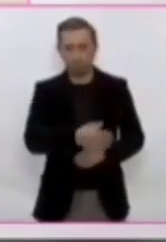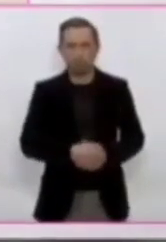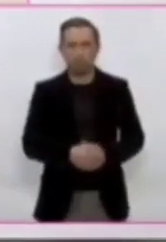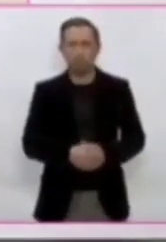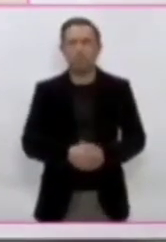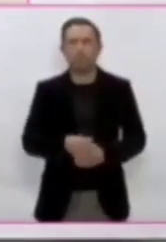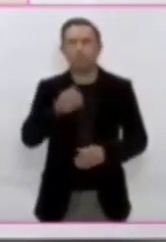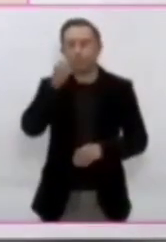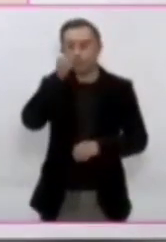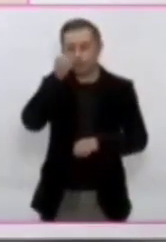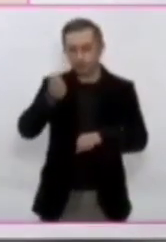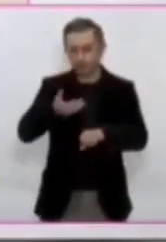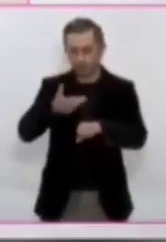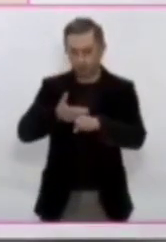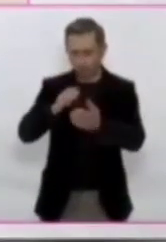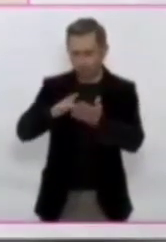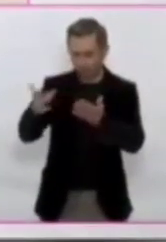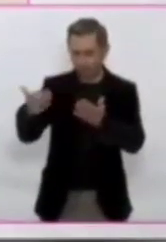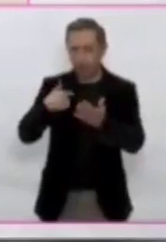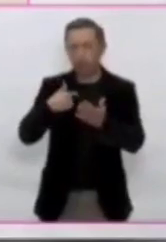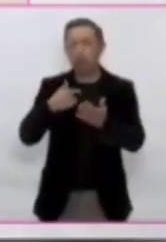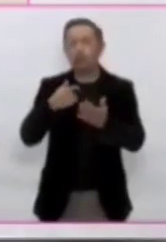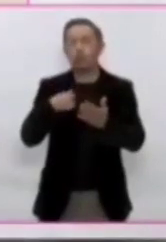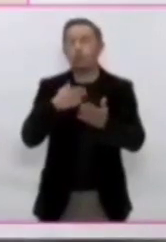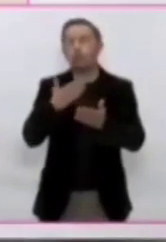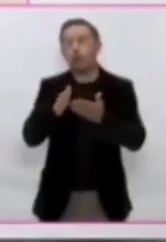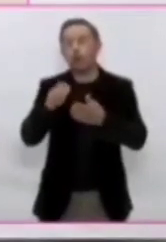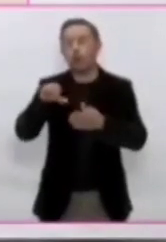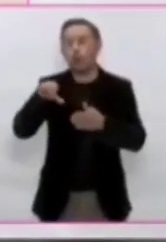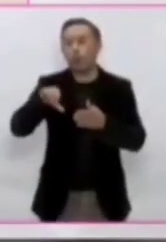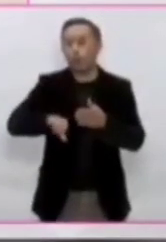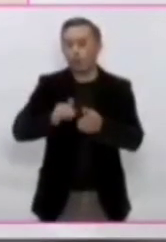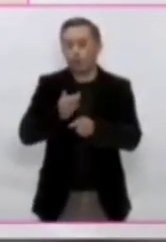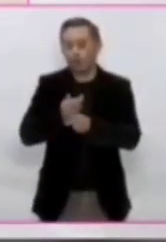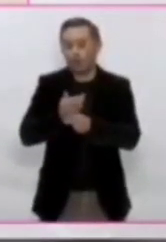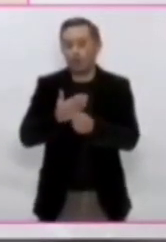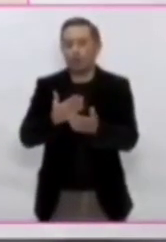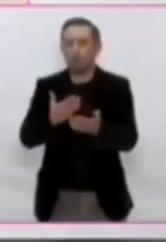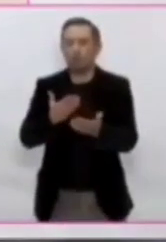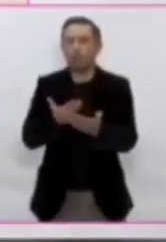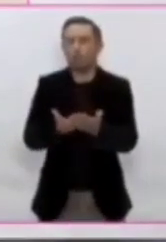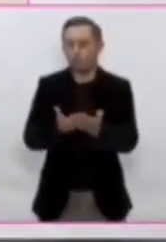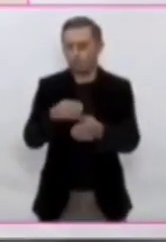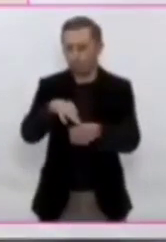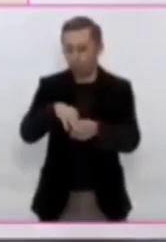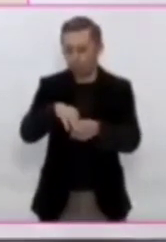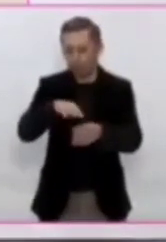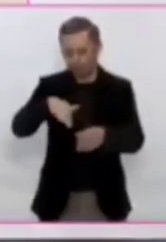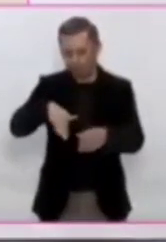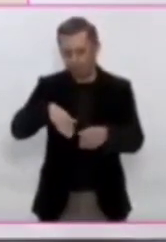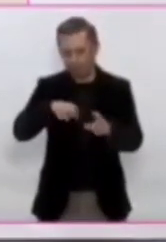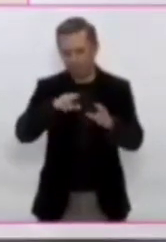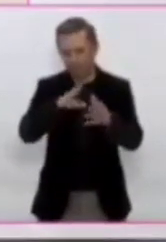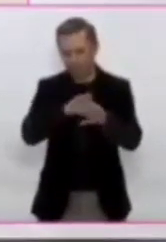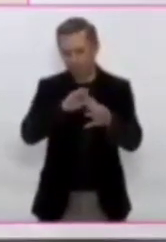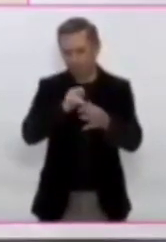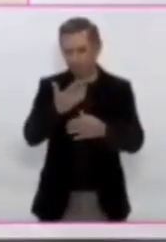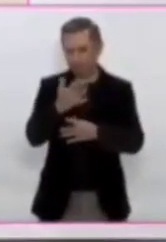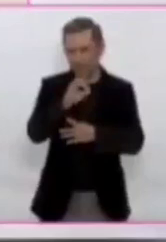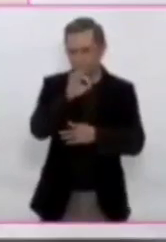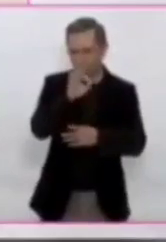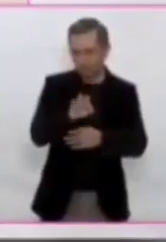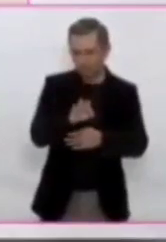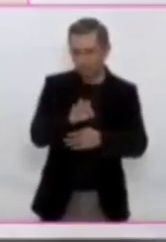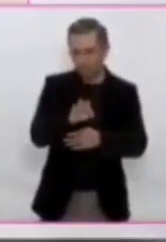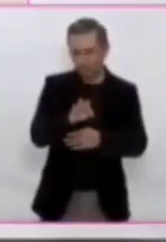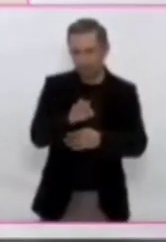Gracias, secretario. Anuncio la presentación de un voto concurrente, justamente a propósito del criterio del 5%, que no ha sido